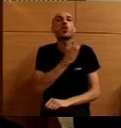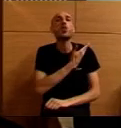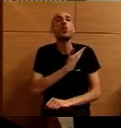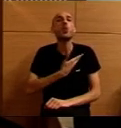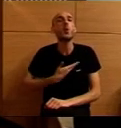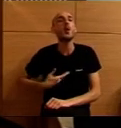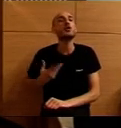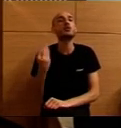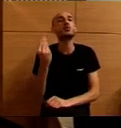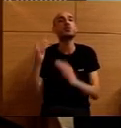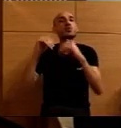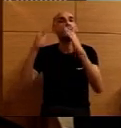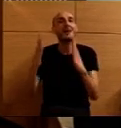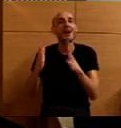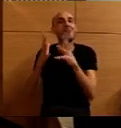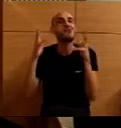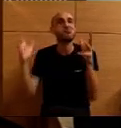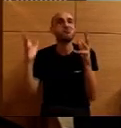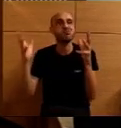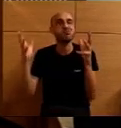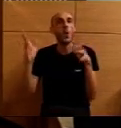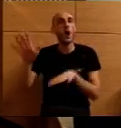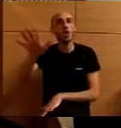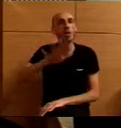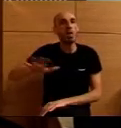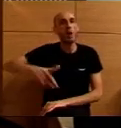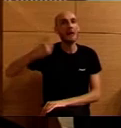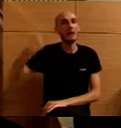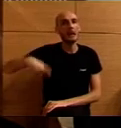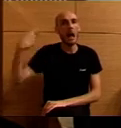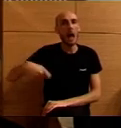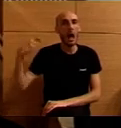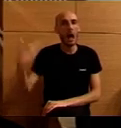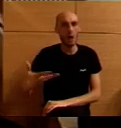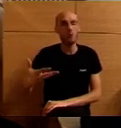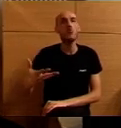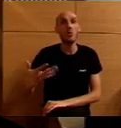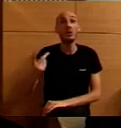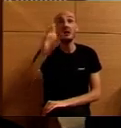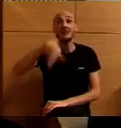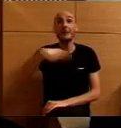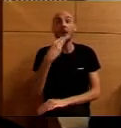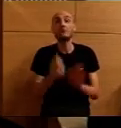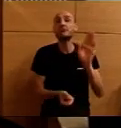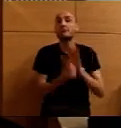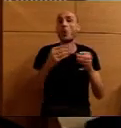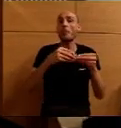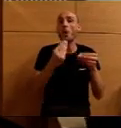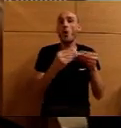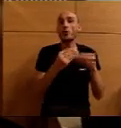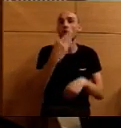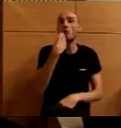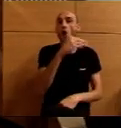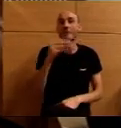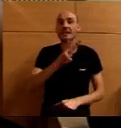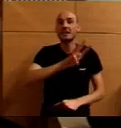está aplicando bonos también para ayuda a los jóvenes y a los menores de 35 años y que ayer mismo, o que los presupuestos generales del Estado,